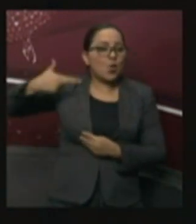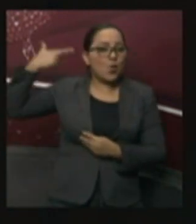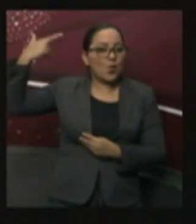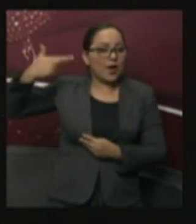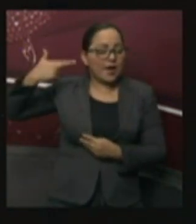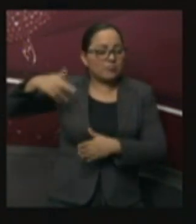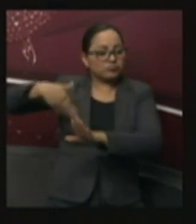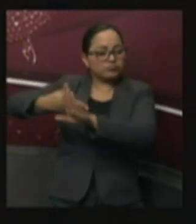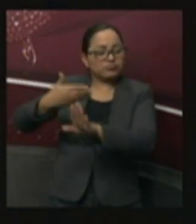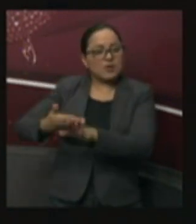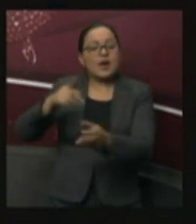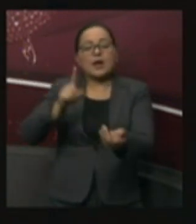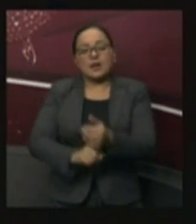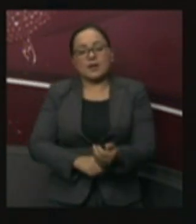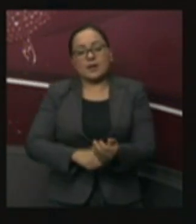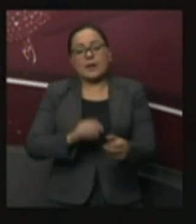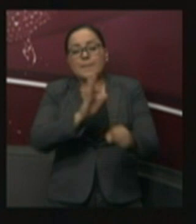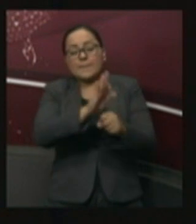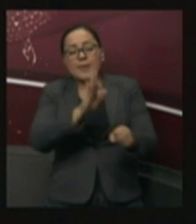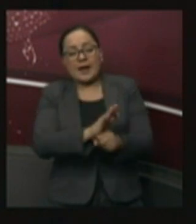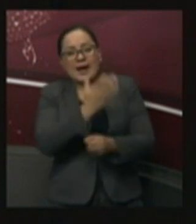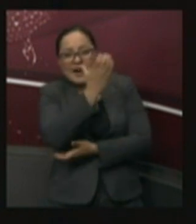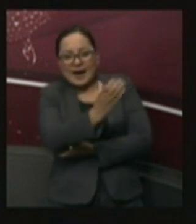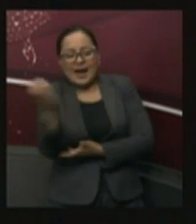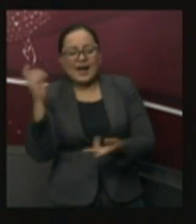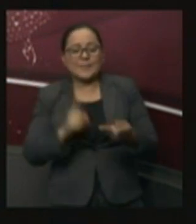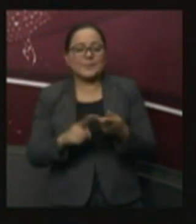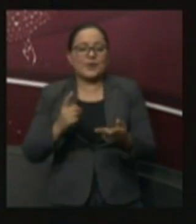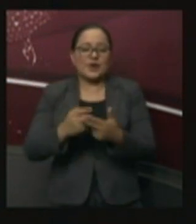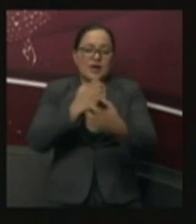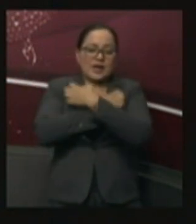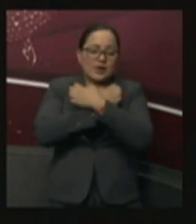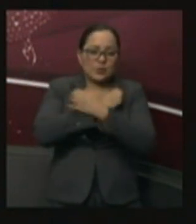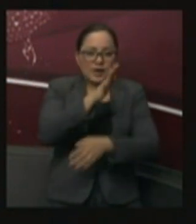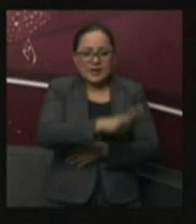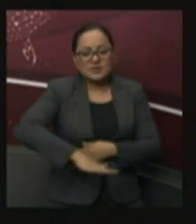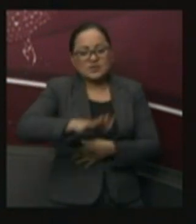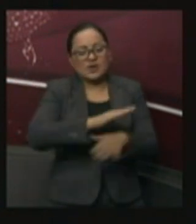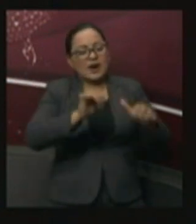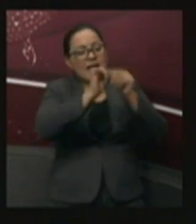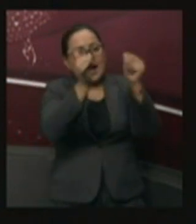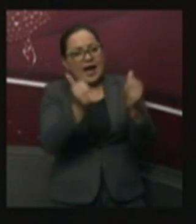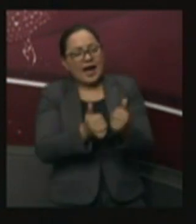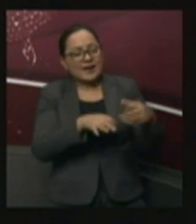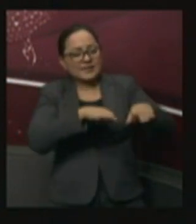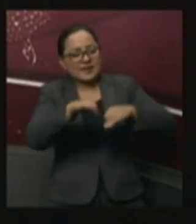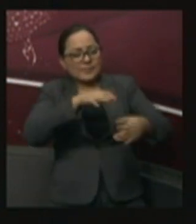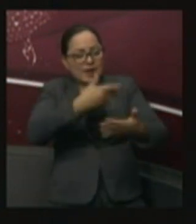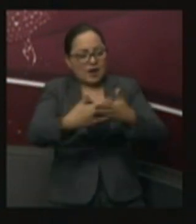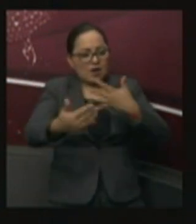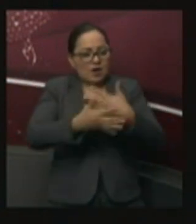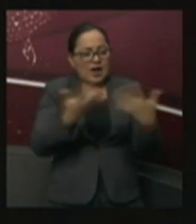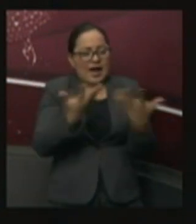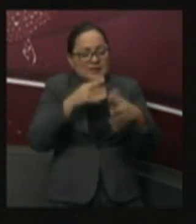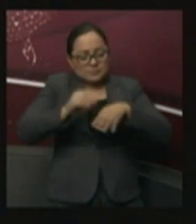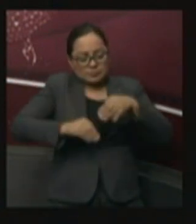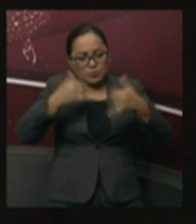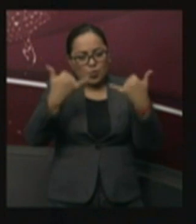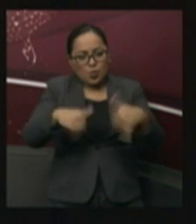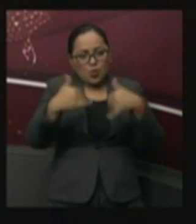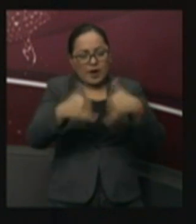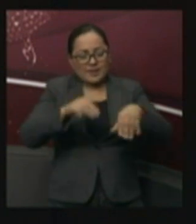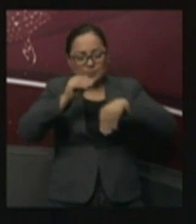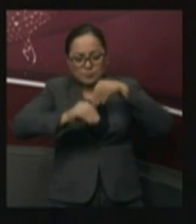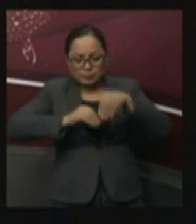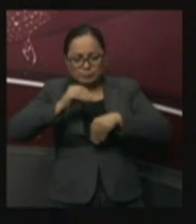favoreciendo el agrarismo, la educación popular, los artes y los oficios, la manufactura de juguetes,